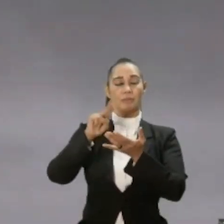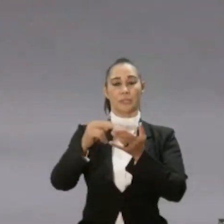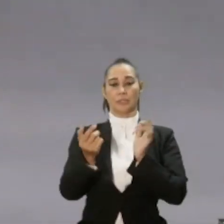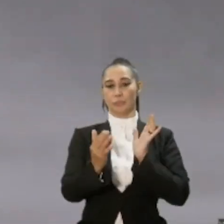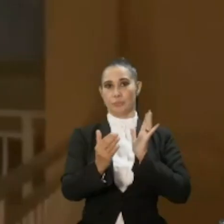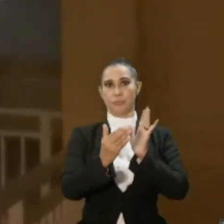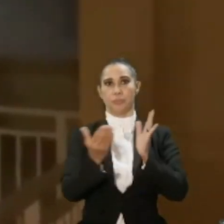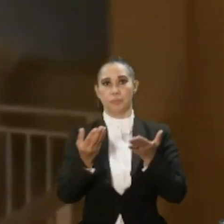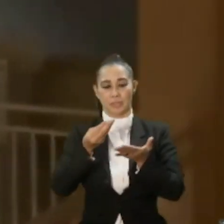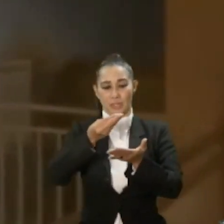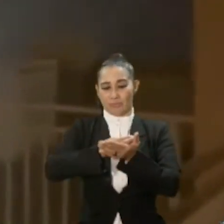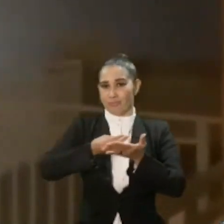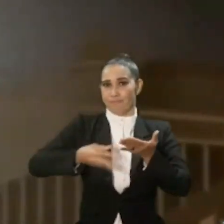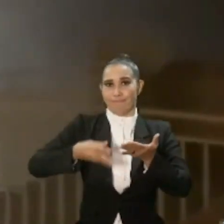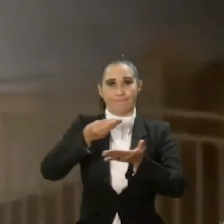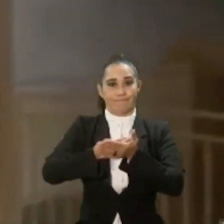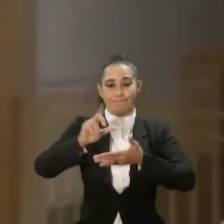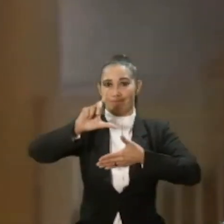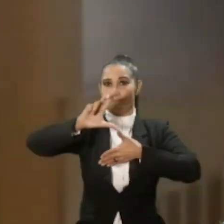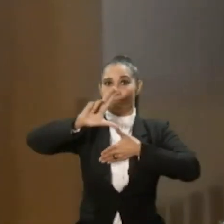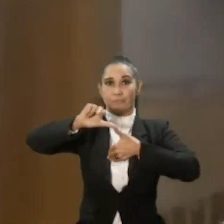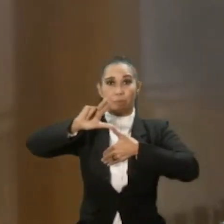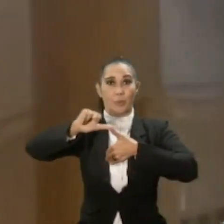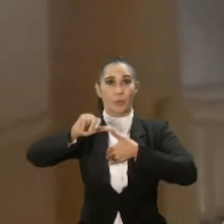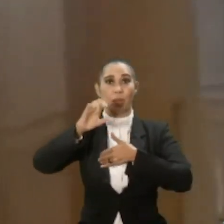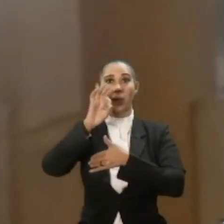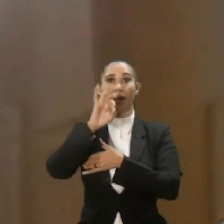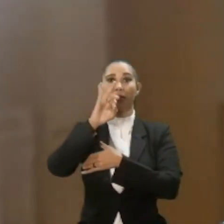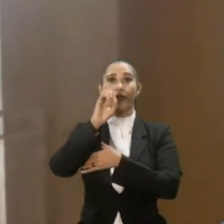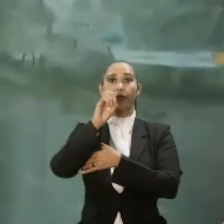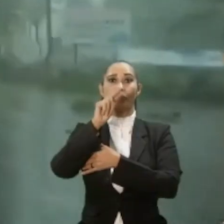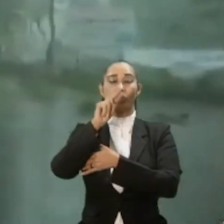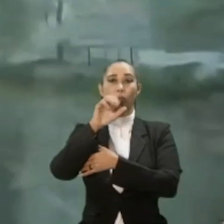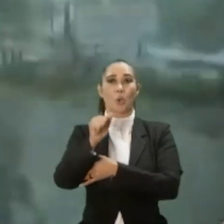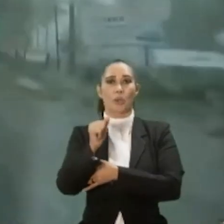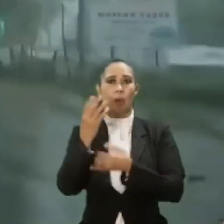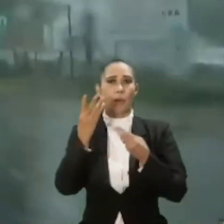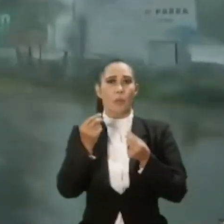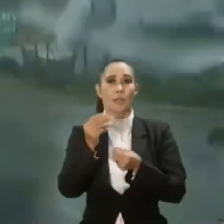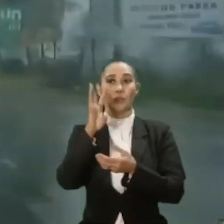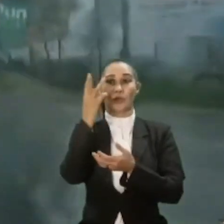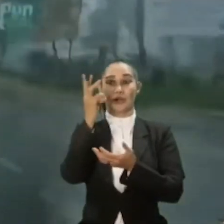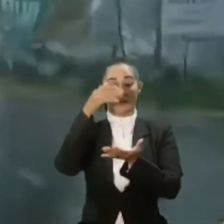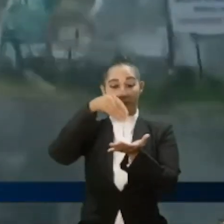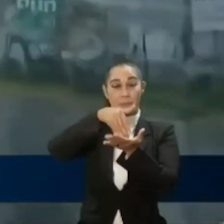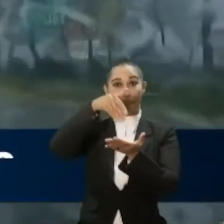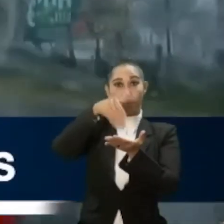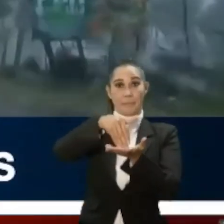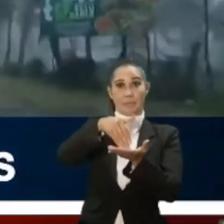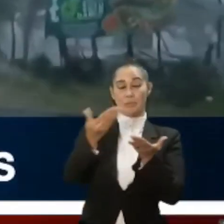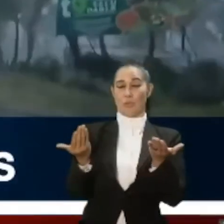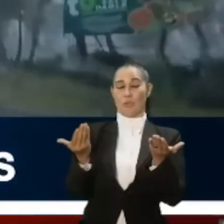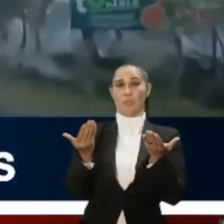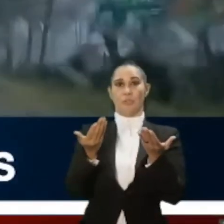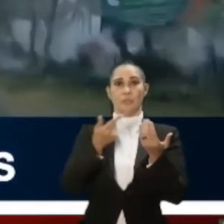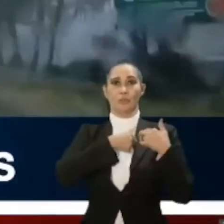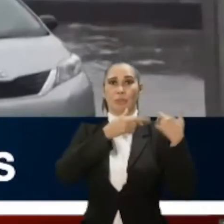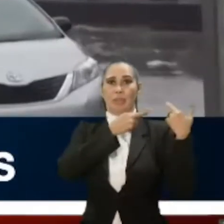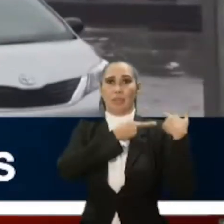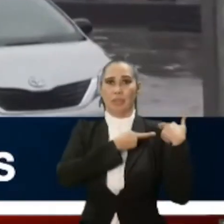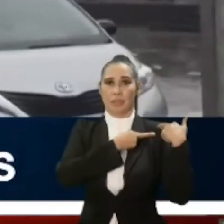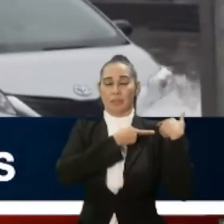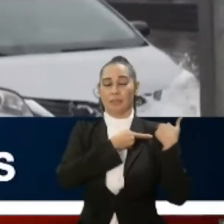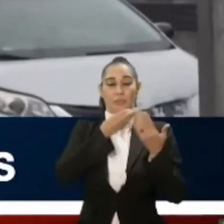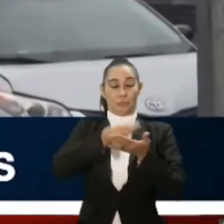a los gastos ocasionados por el huracán Fiona de más de 16 mil millones de pesos que afrontamos con